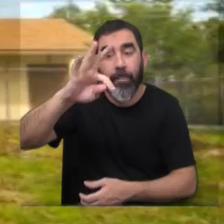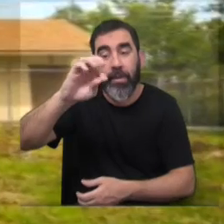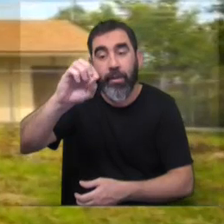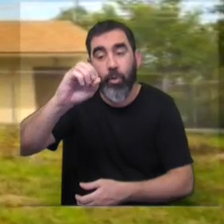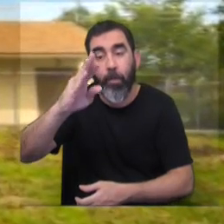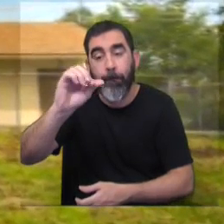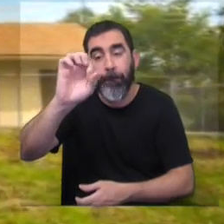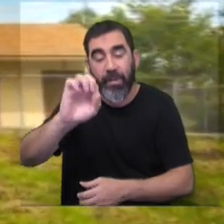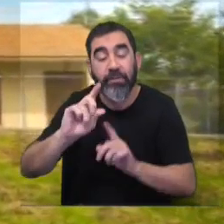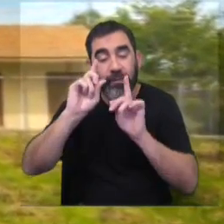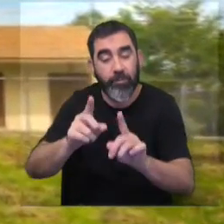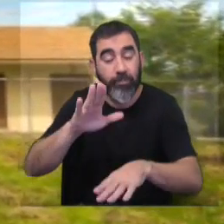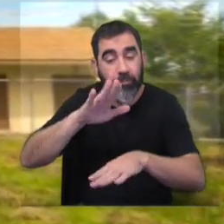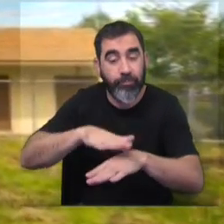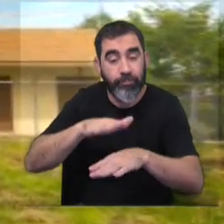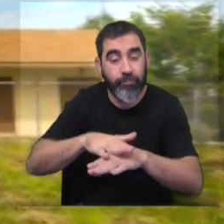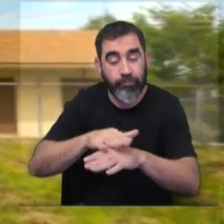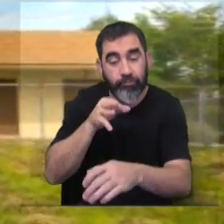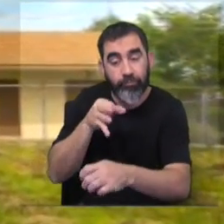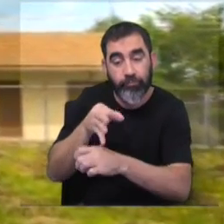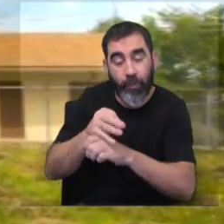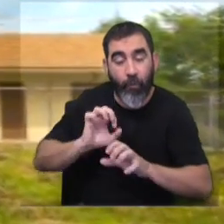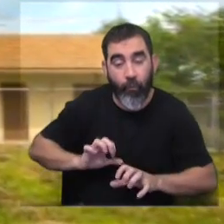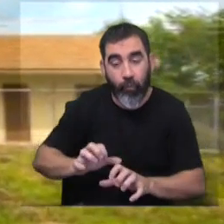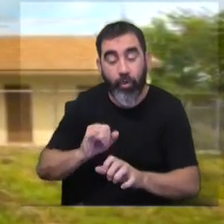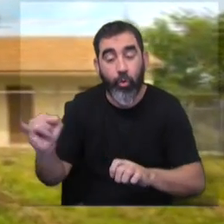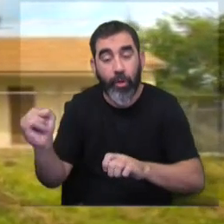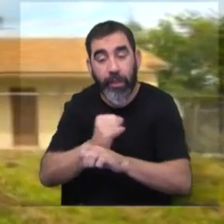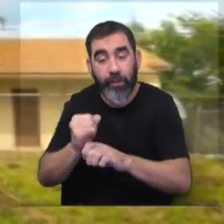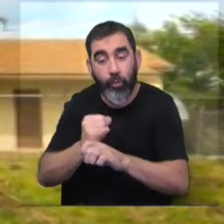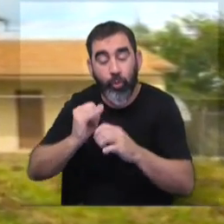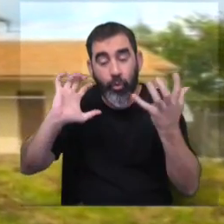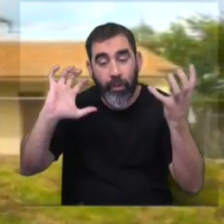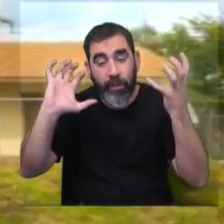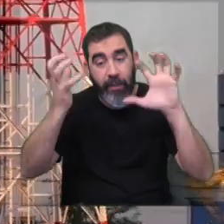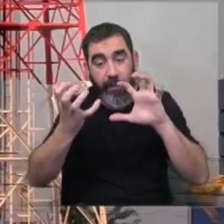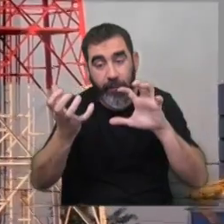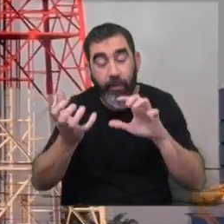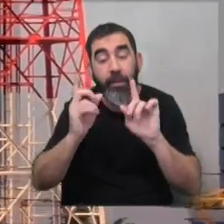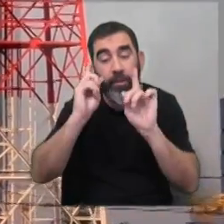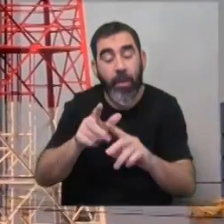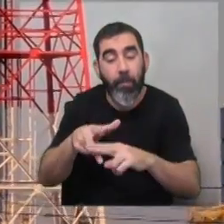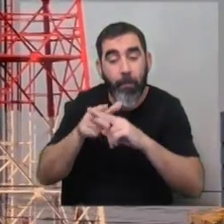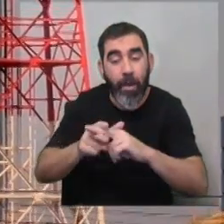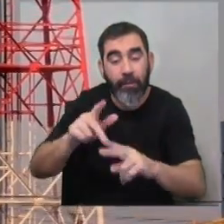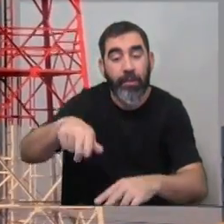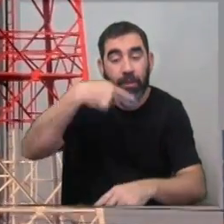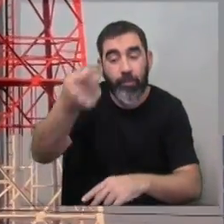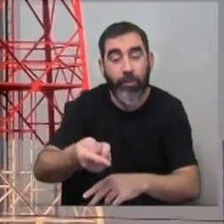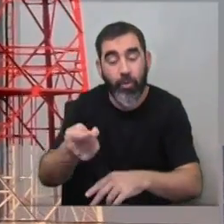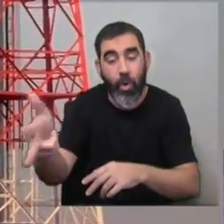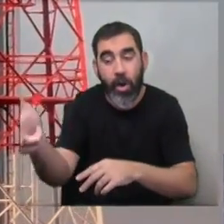Checa, que también se encargará de la capacitación del personal del Instituto Nacional de Meteorología y del mantenimiento posterior. Los